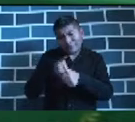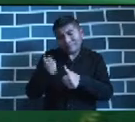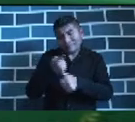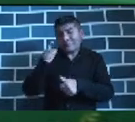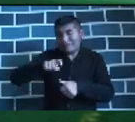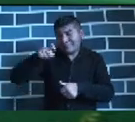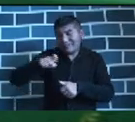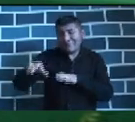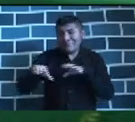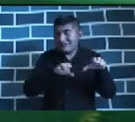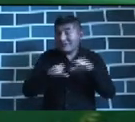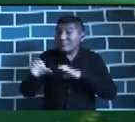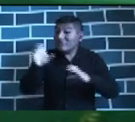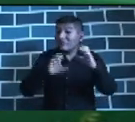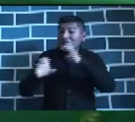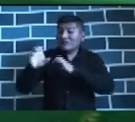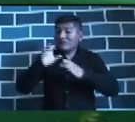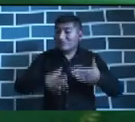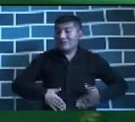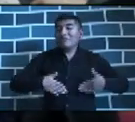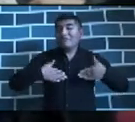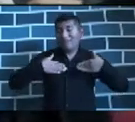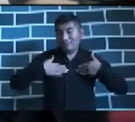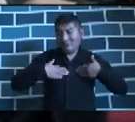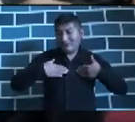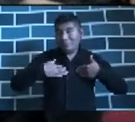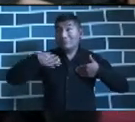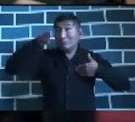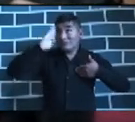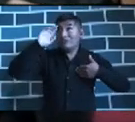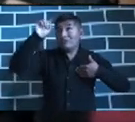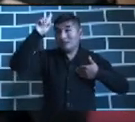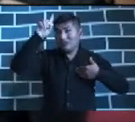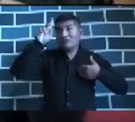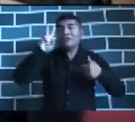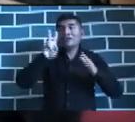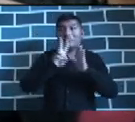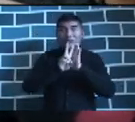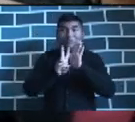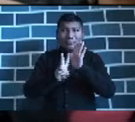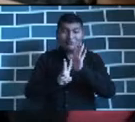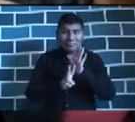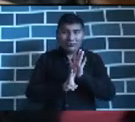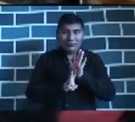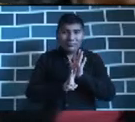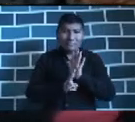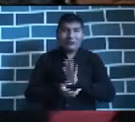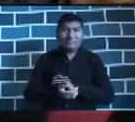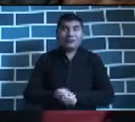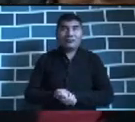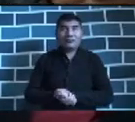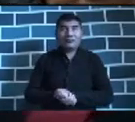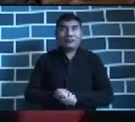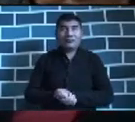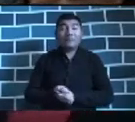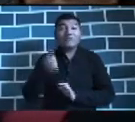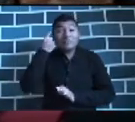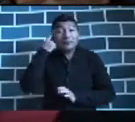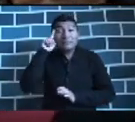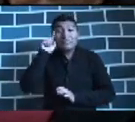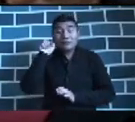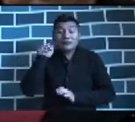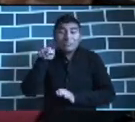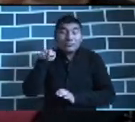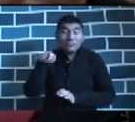hacer es buscar en la vida lo que dios quiere que tú hagas para que tú